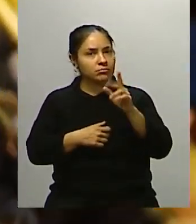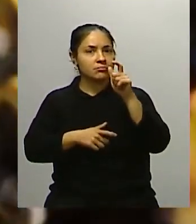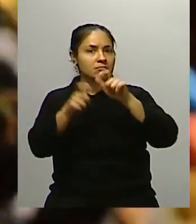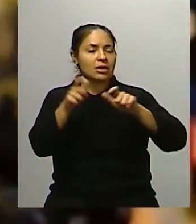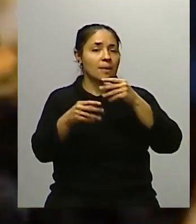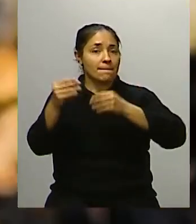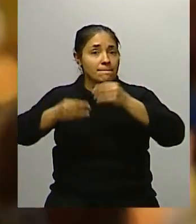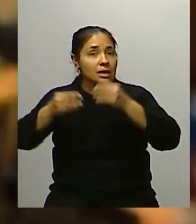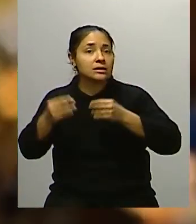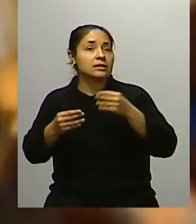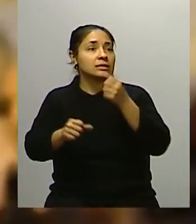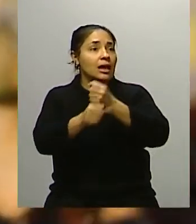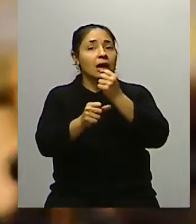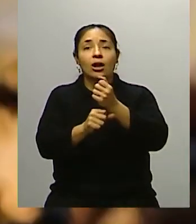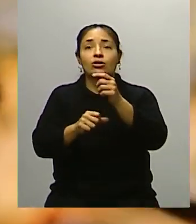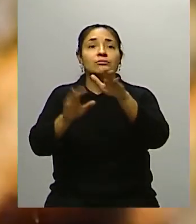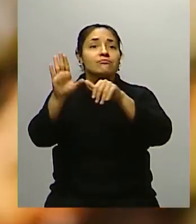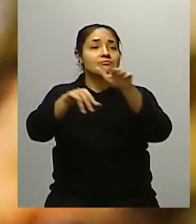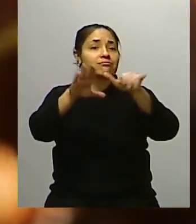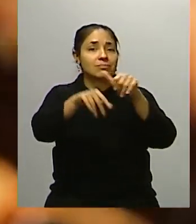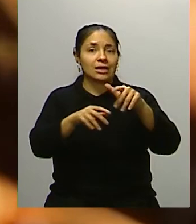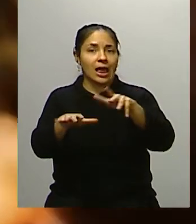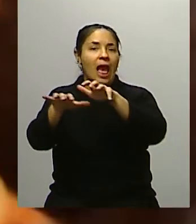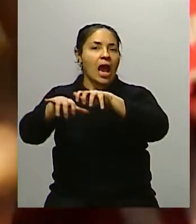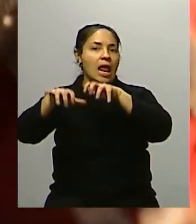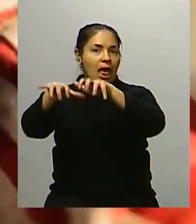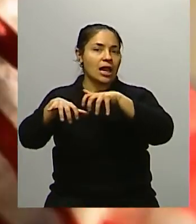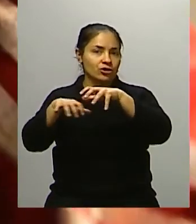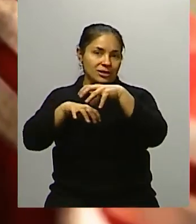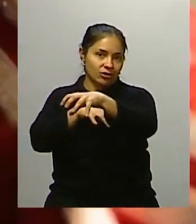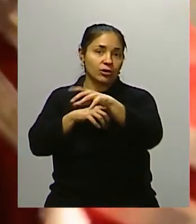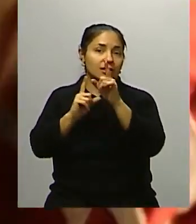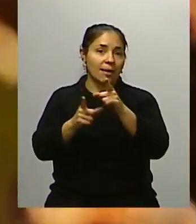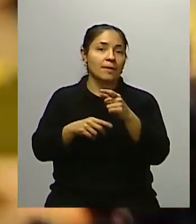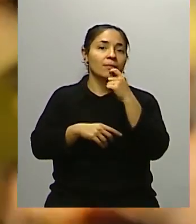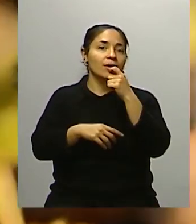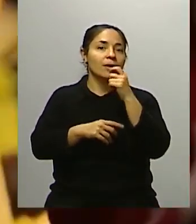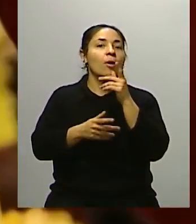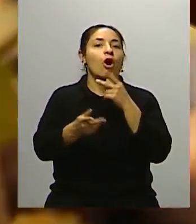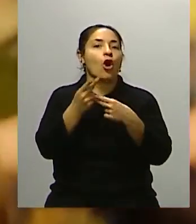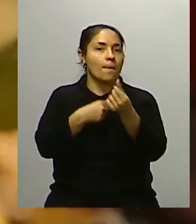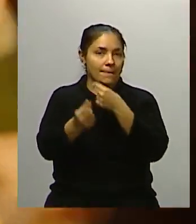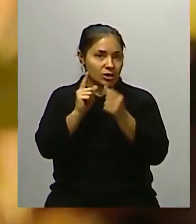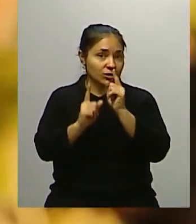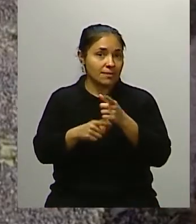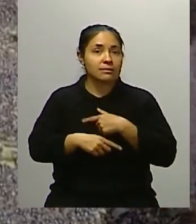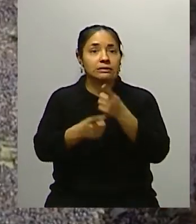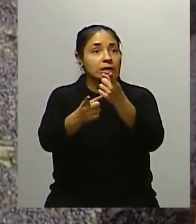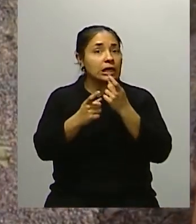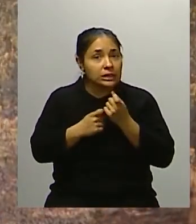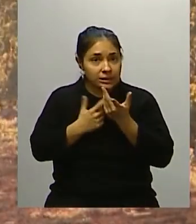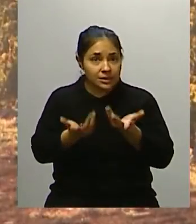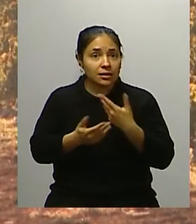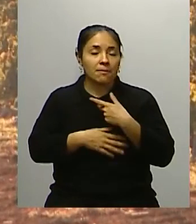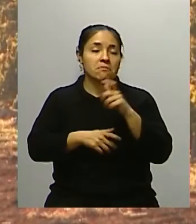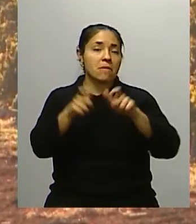empresas necesitan trabajadores, no solamente en el sector agrario, pongámonos en el sector de comercio. Se necesitan y muchos no